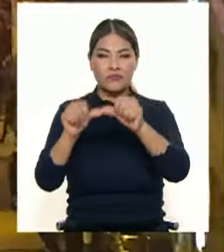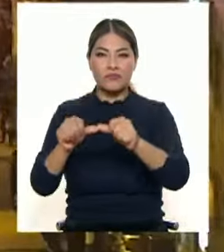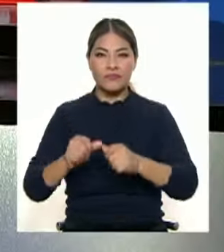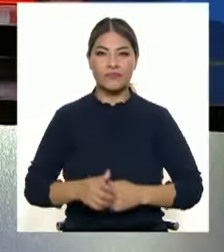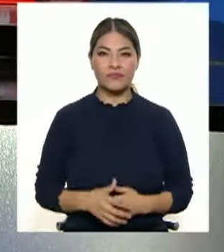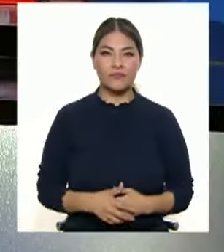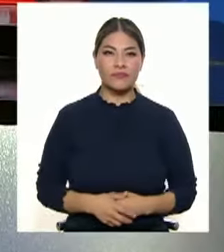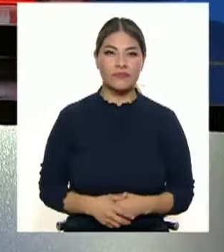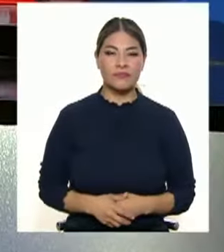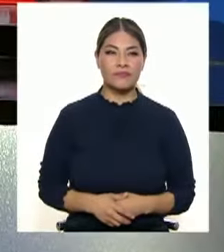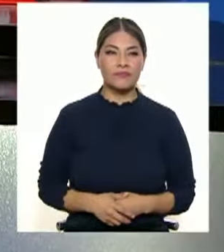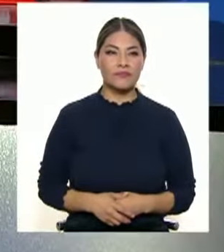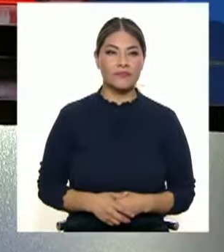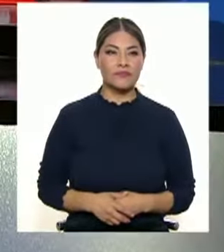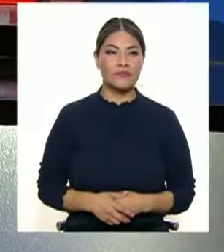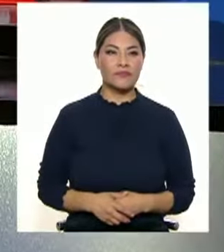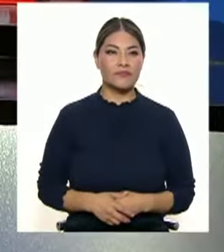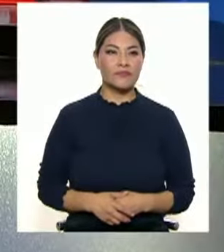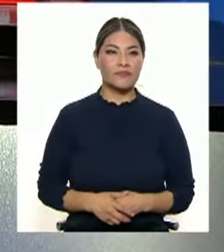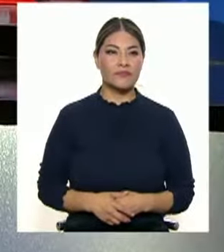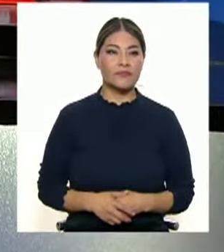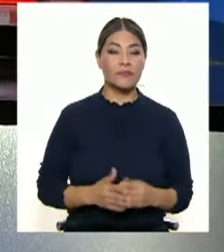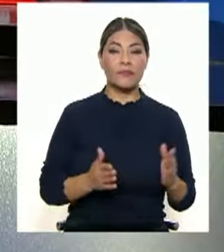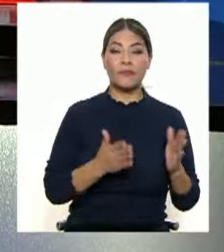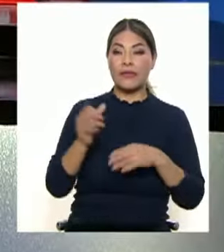go 8:1 en San Martín el ministro de la